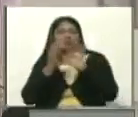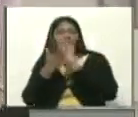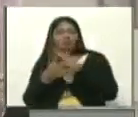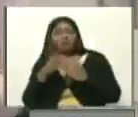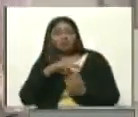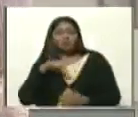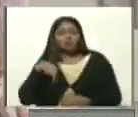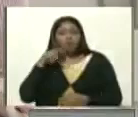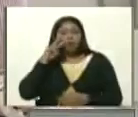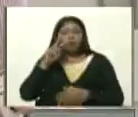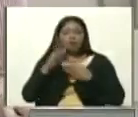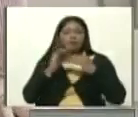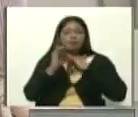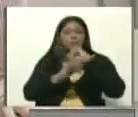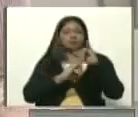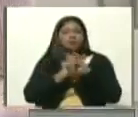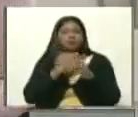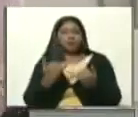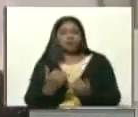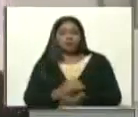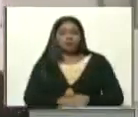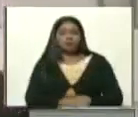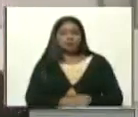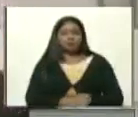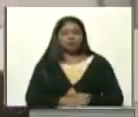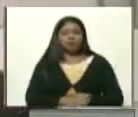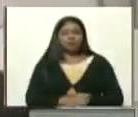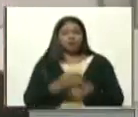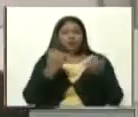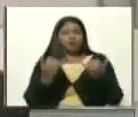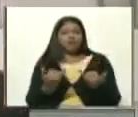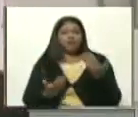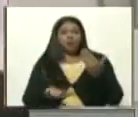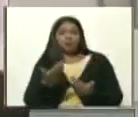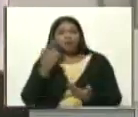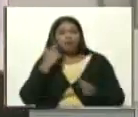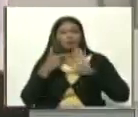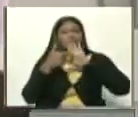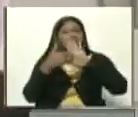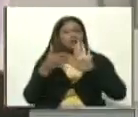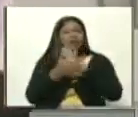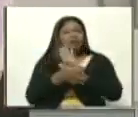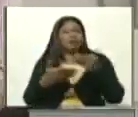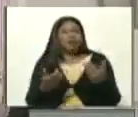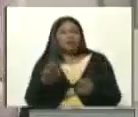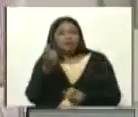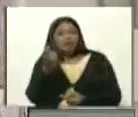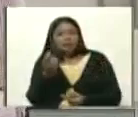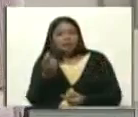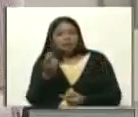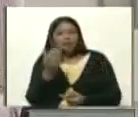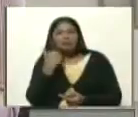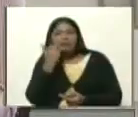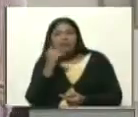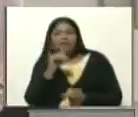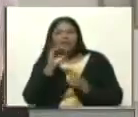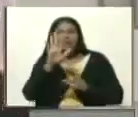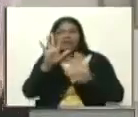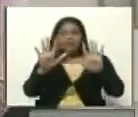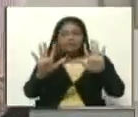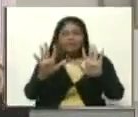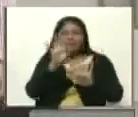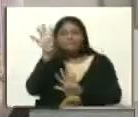visto con la solidaridad internacional que se ha levantado. Ahorita es importante resaltar que casi cerca de 10 países